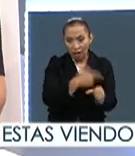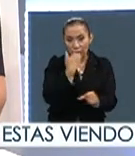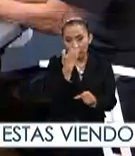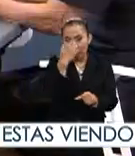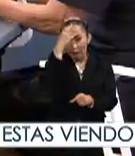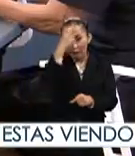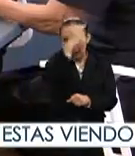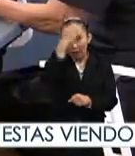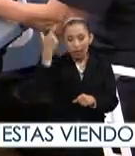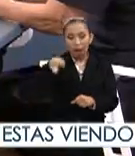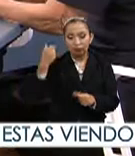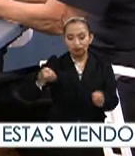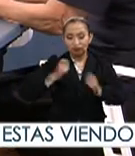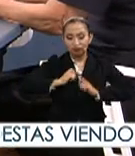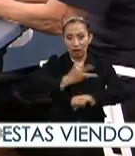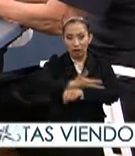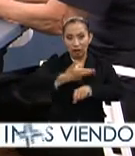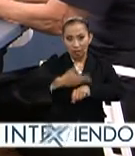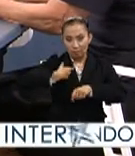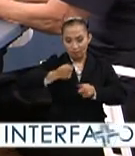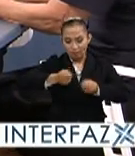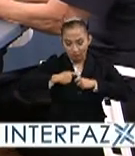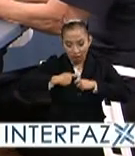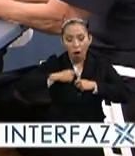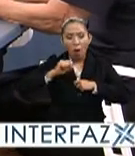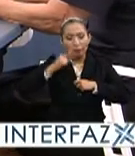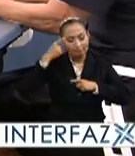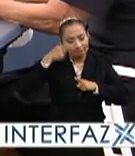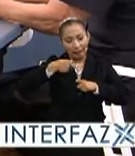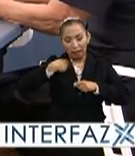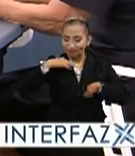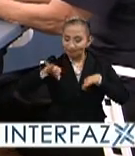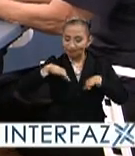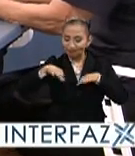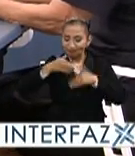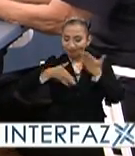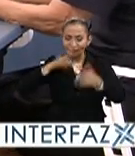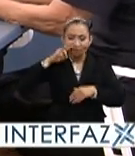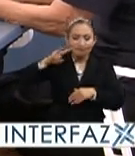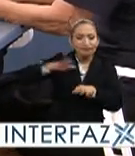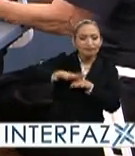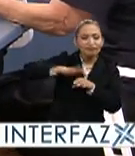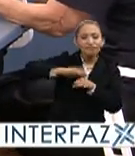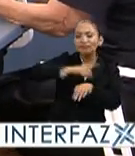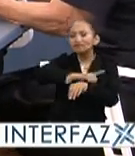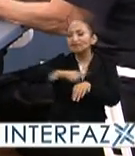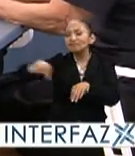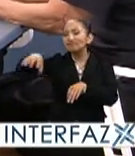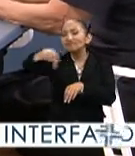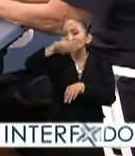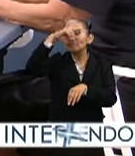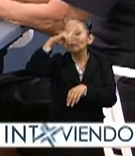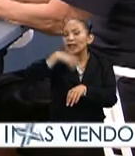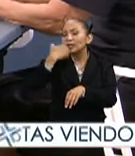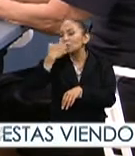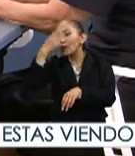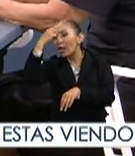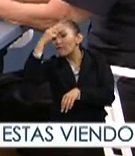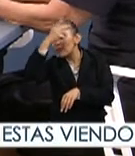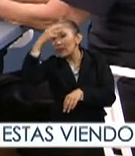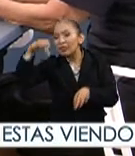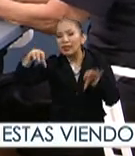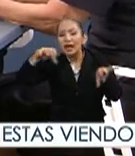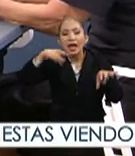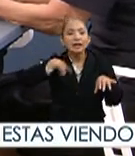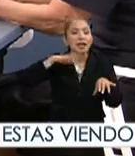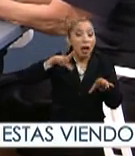Escuelas de Enfermería y me nombran coordinadora del mismo, nos dimos a la tarea de ver en qué delegaciones del país teníamos escuelas de enfermería